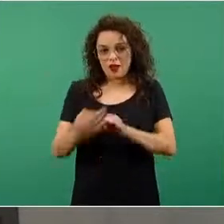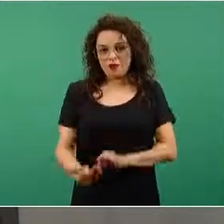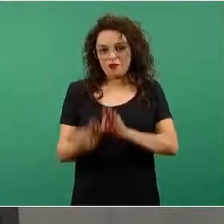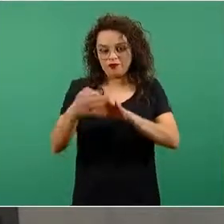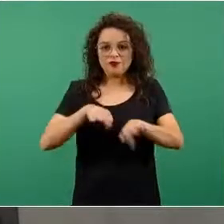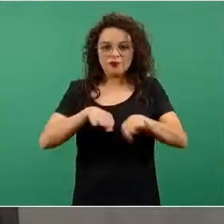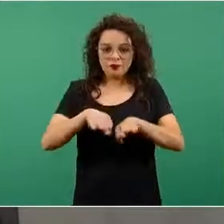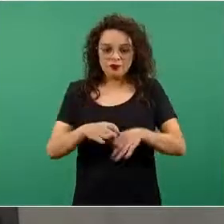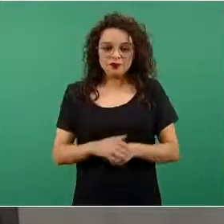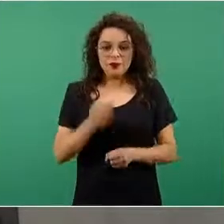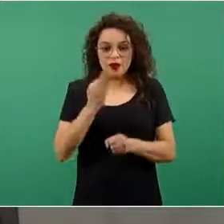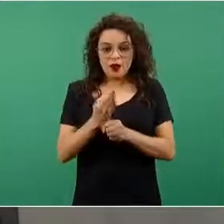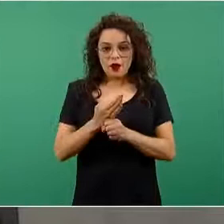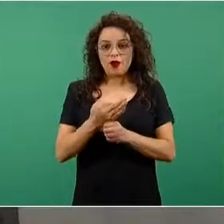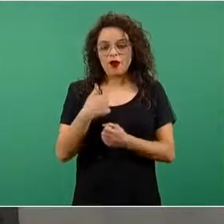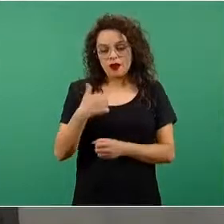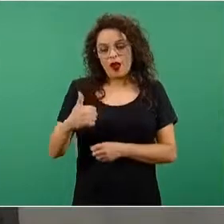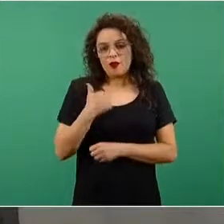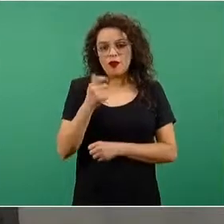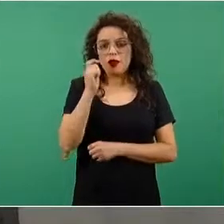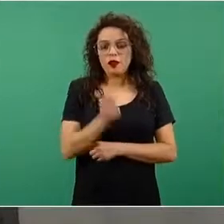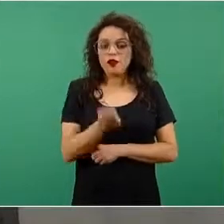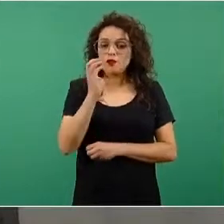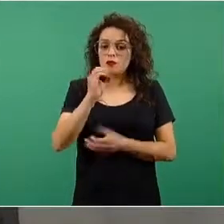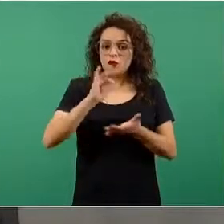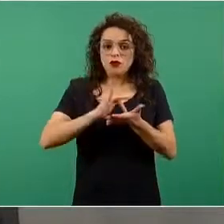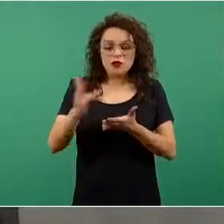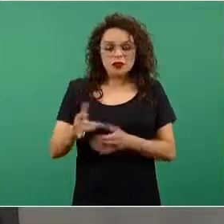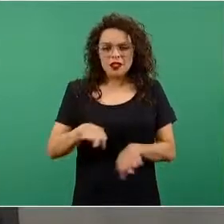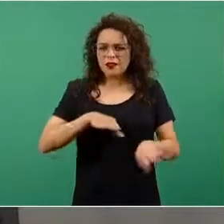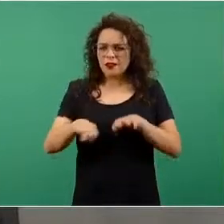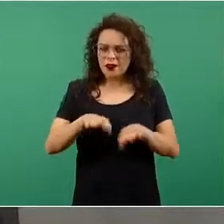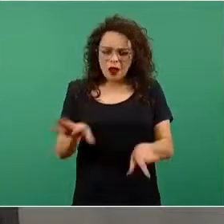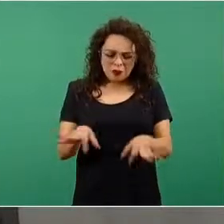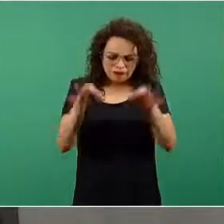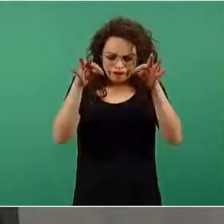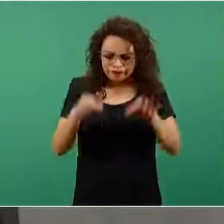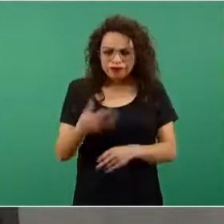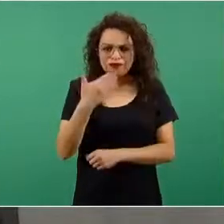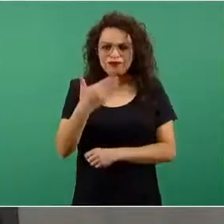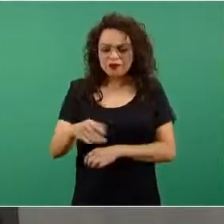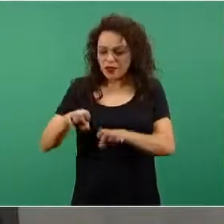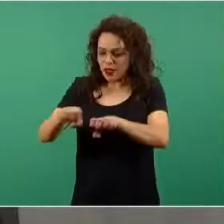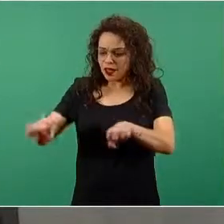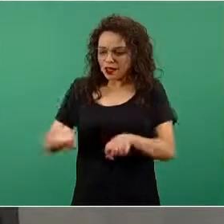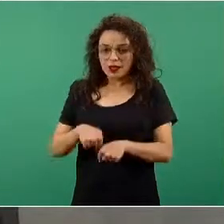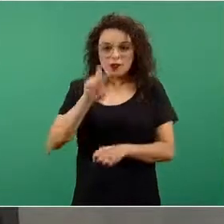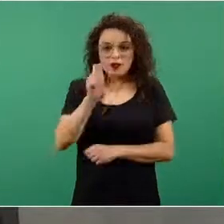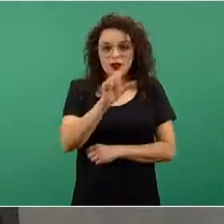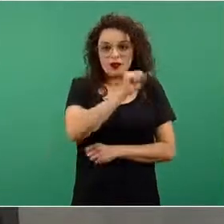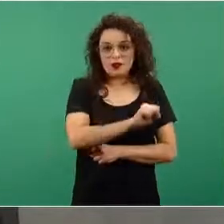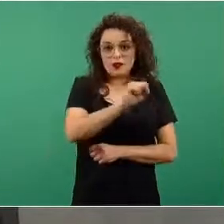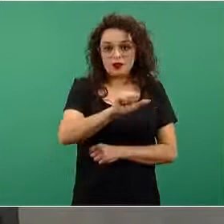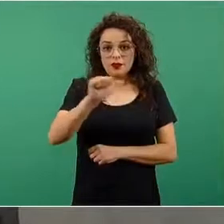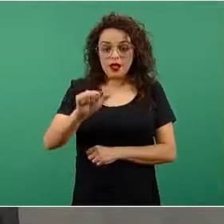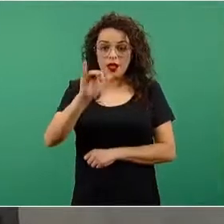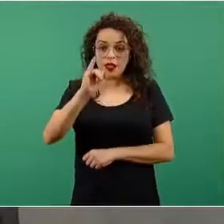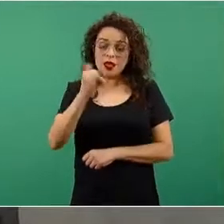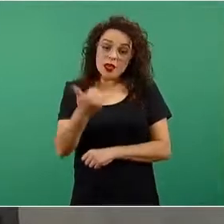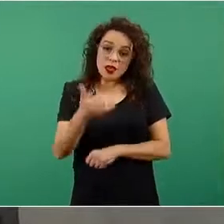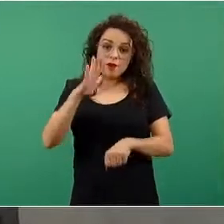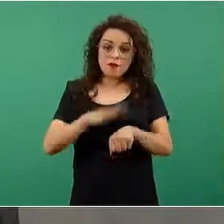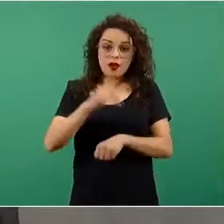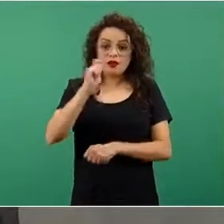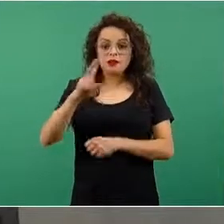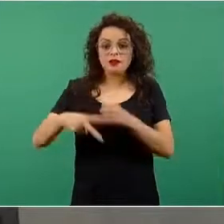agradecer públicamente todo el espléndido trabajo que ha hecho el equipo de la Secretaría de Salud, del sector salud y en particular de la Subsecretaría de